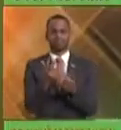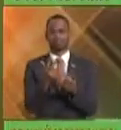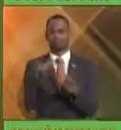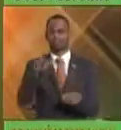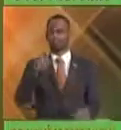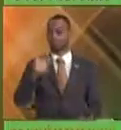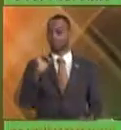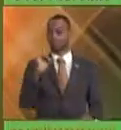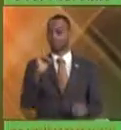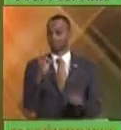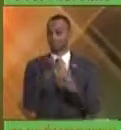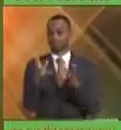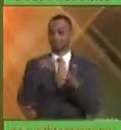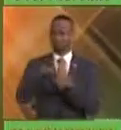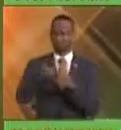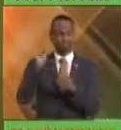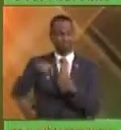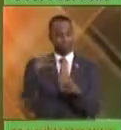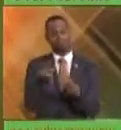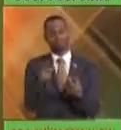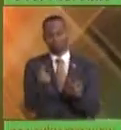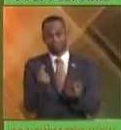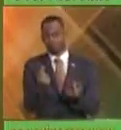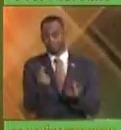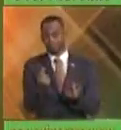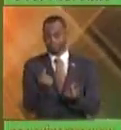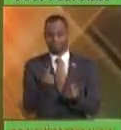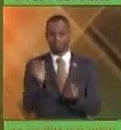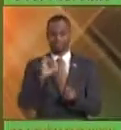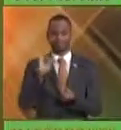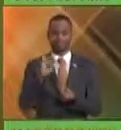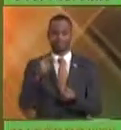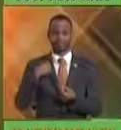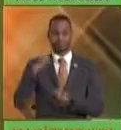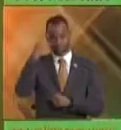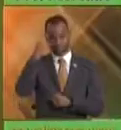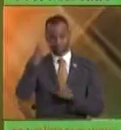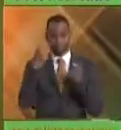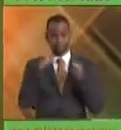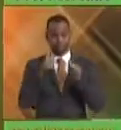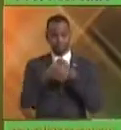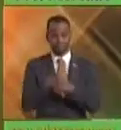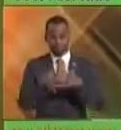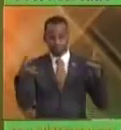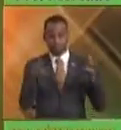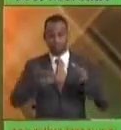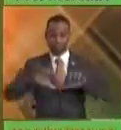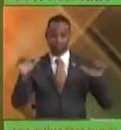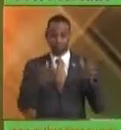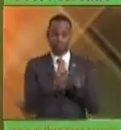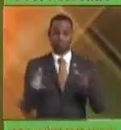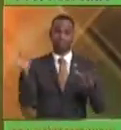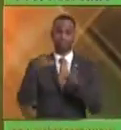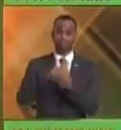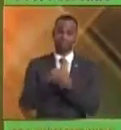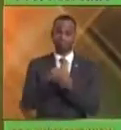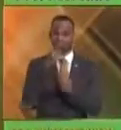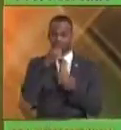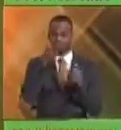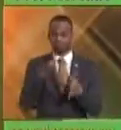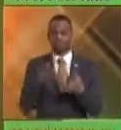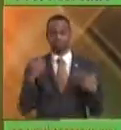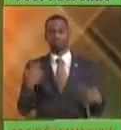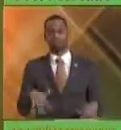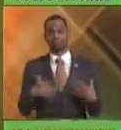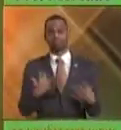red e incluye tiene que dividirse ahí no porque además creo que hemos hecho un gran esfuerzo de inclusión lo los dominicanos